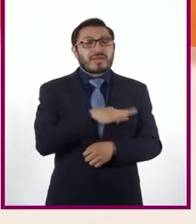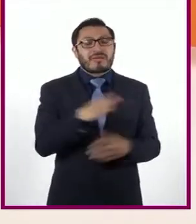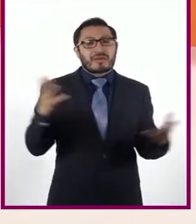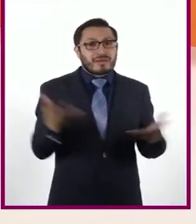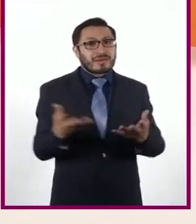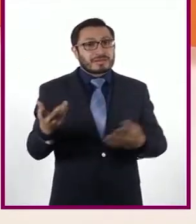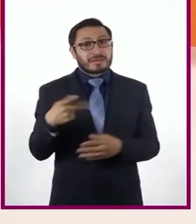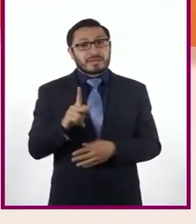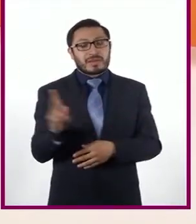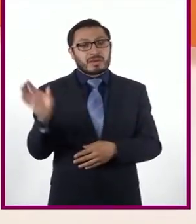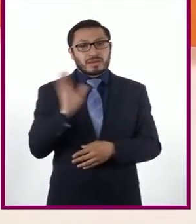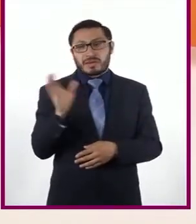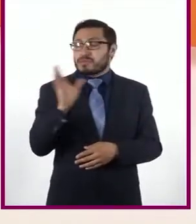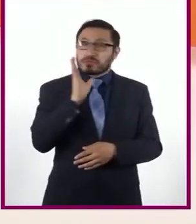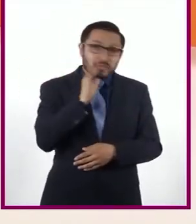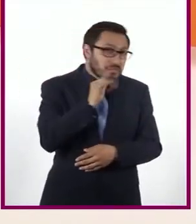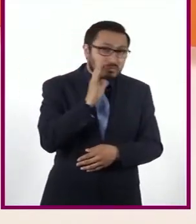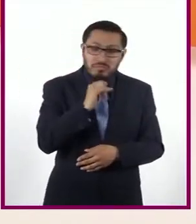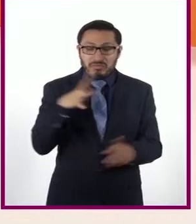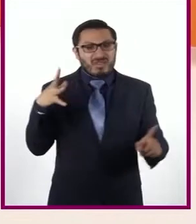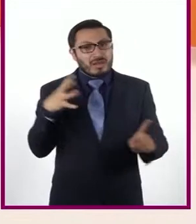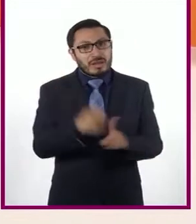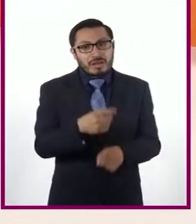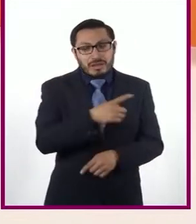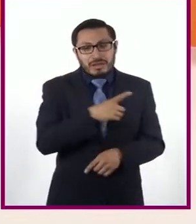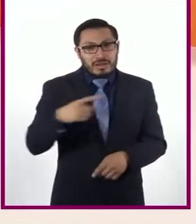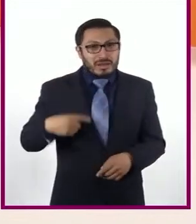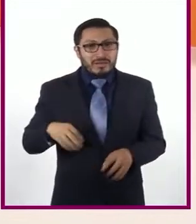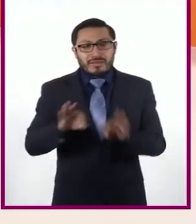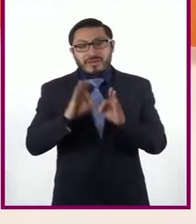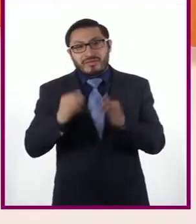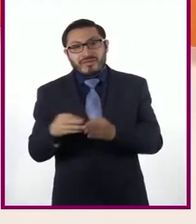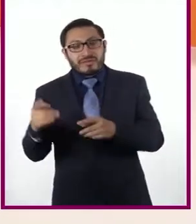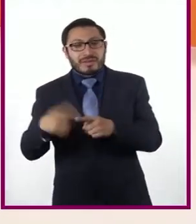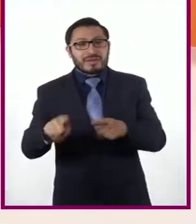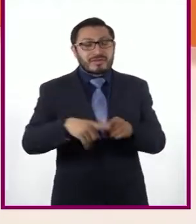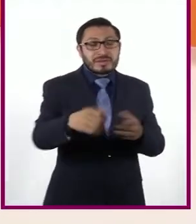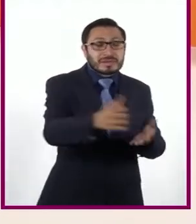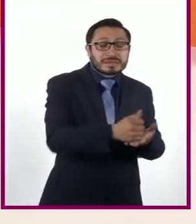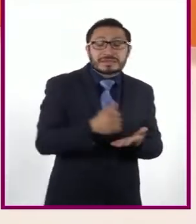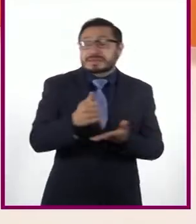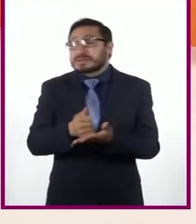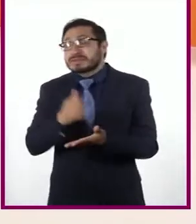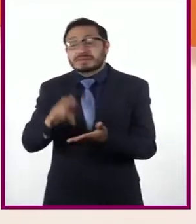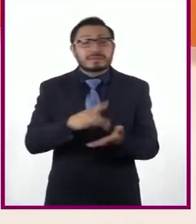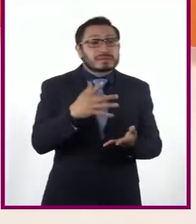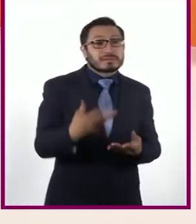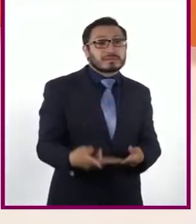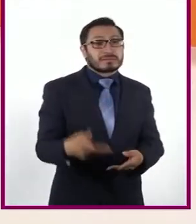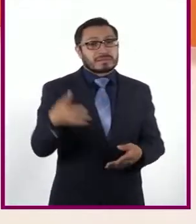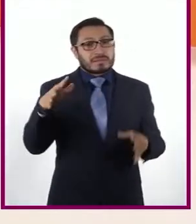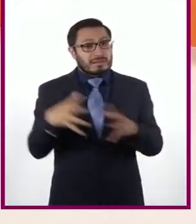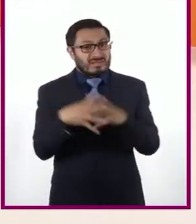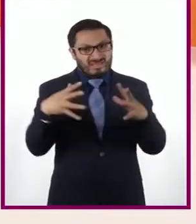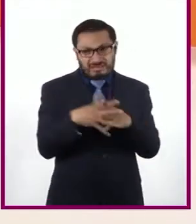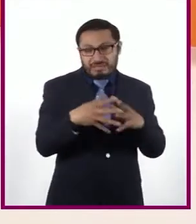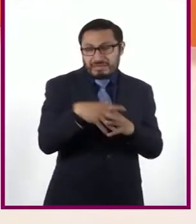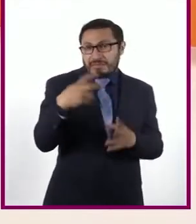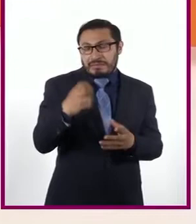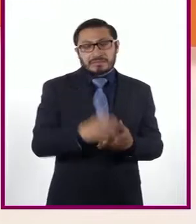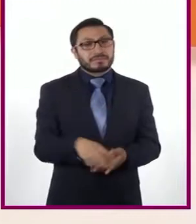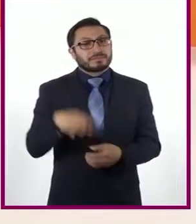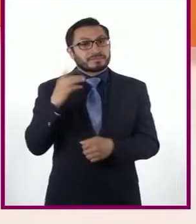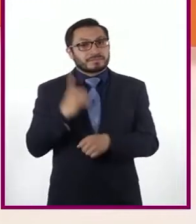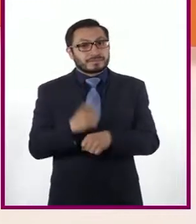no puede obtenerla, debe buscar y utilizar todas las ayudas y ventajas de la guerra. La primera fase de